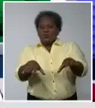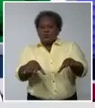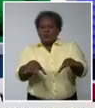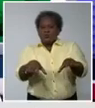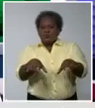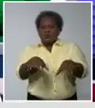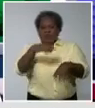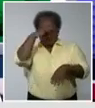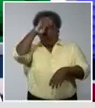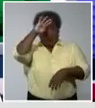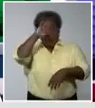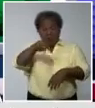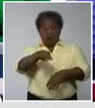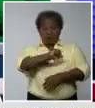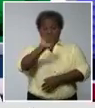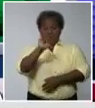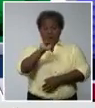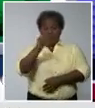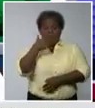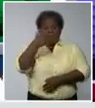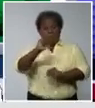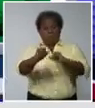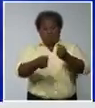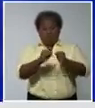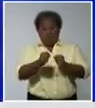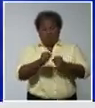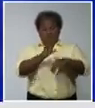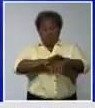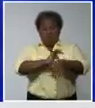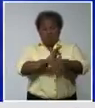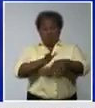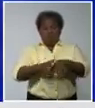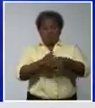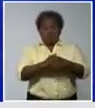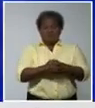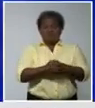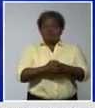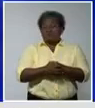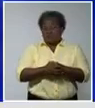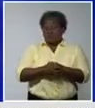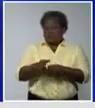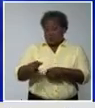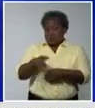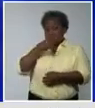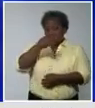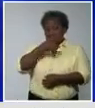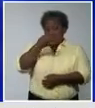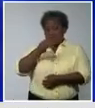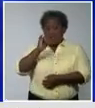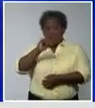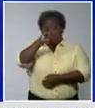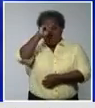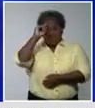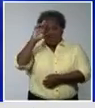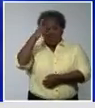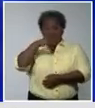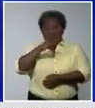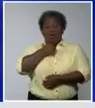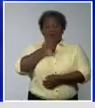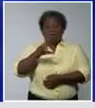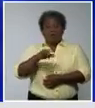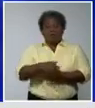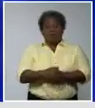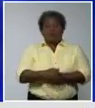lograr un mejor control de la pandemia. Exactamente. Usted se refería a Israel, un país que está vacunando mucho a